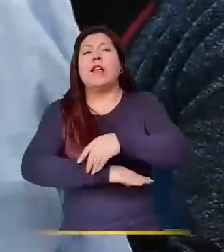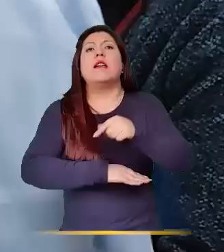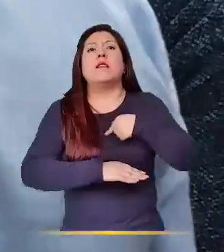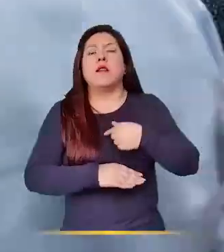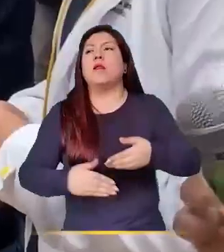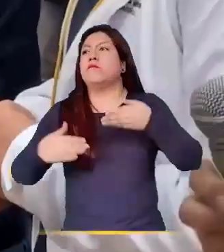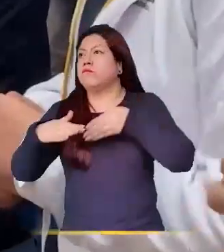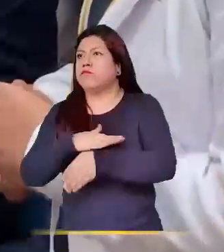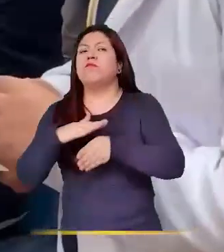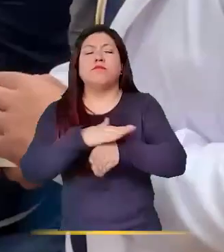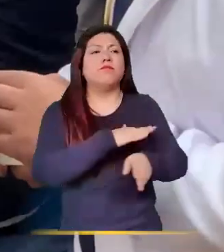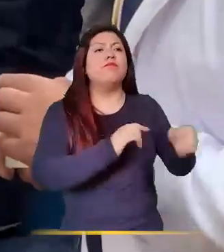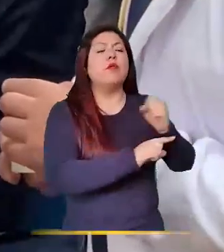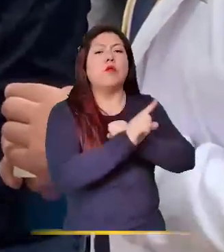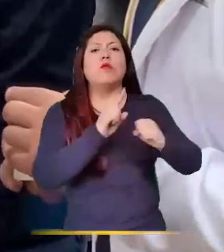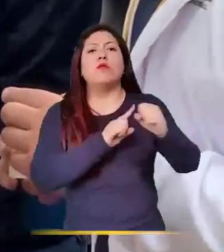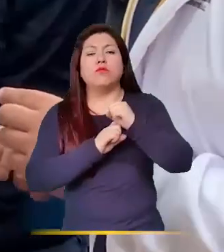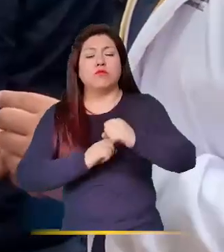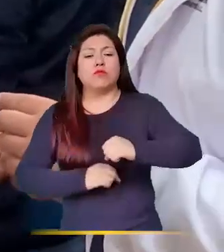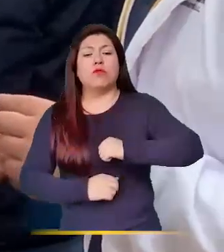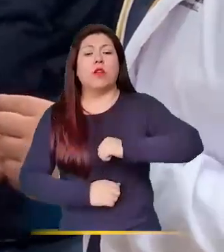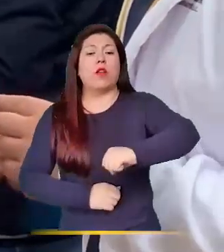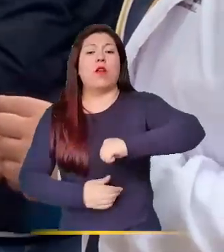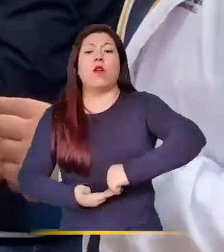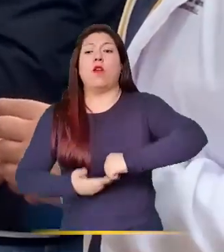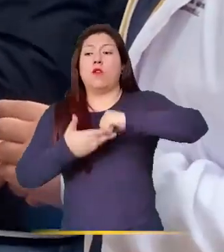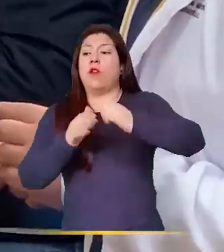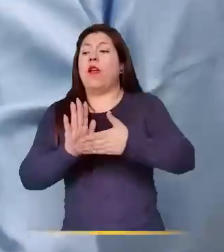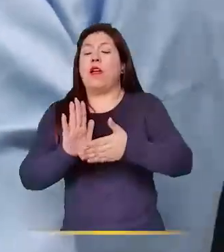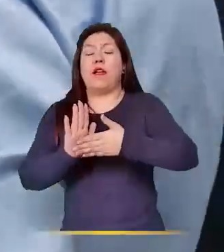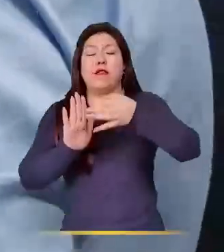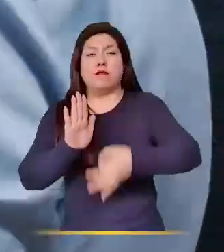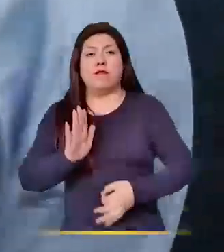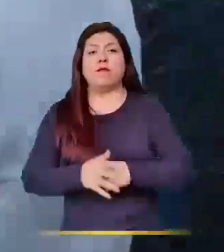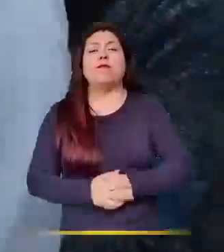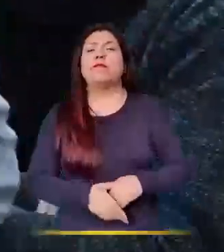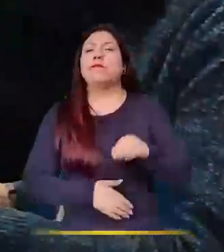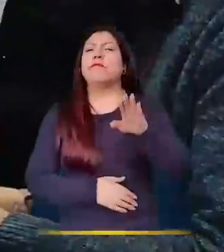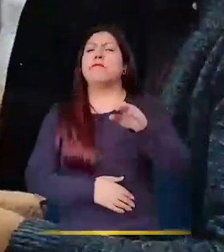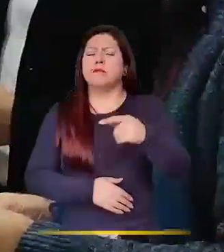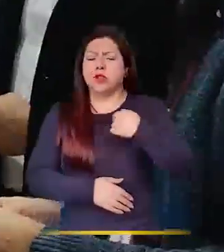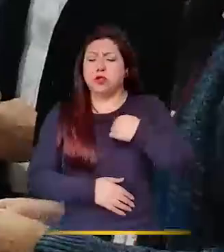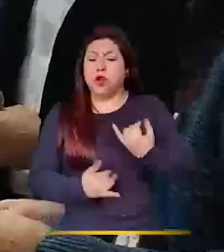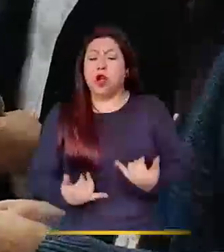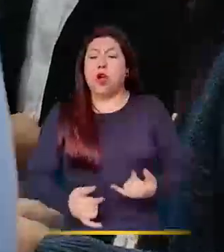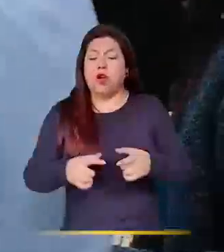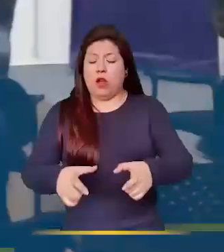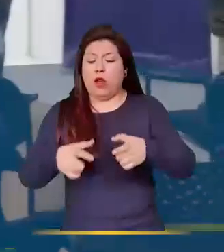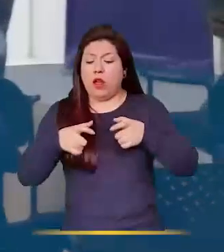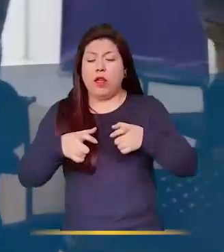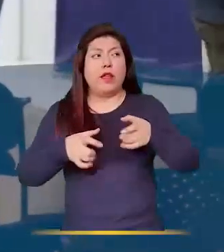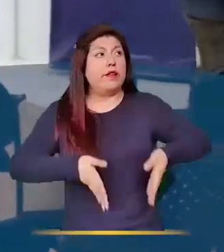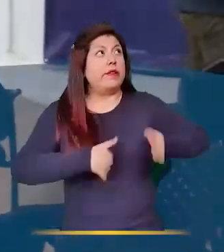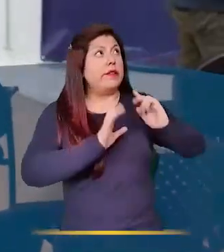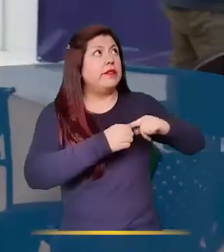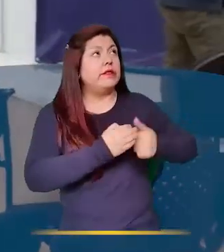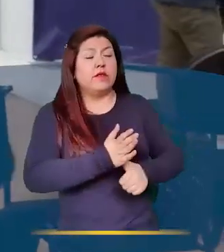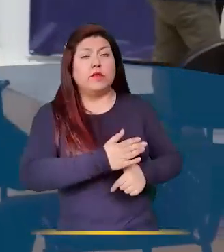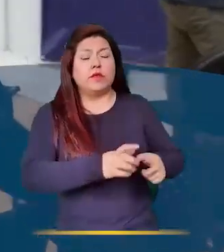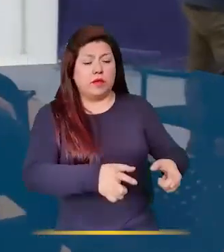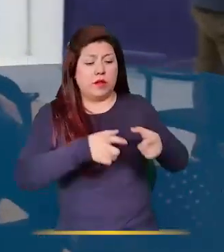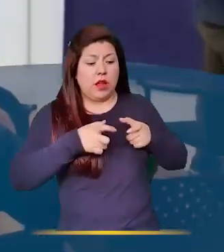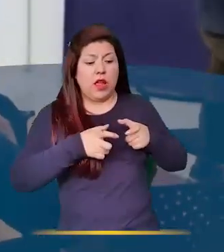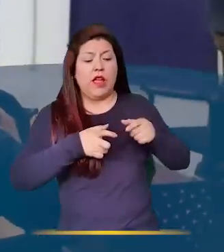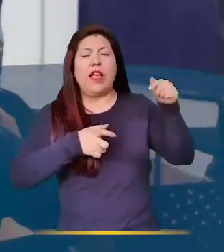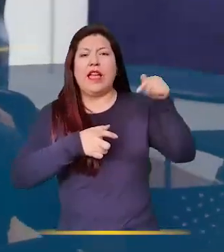condición les abrirá una puerta muy importante en la sociedad y les garantizará sus derechos como ciudadanos colombianos. Mire que acabo